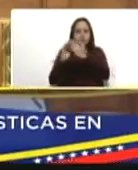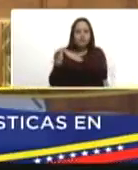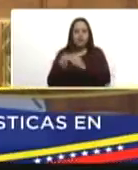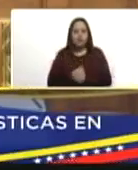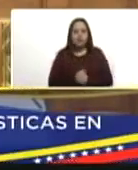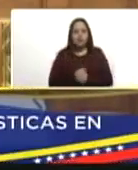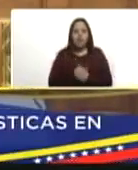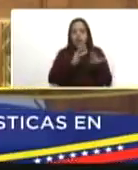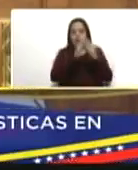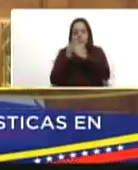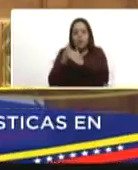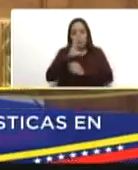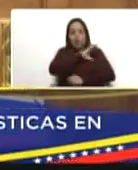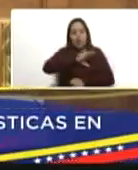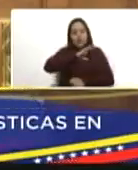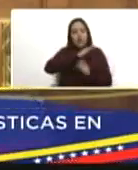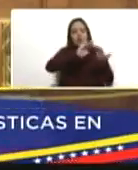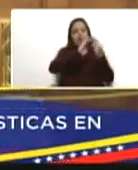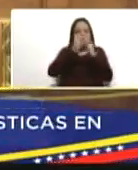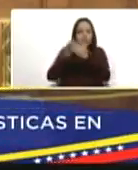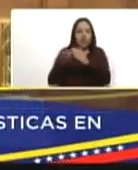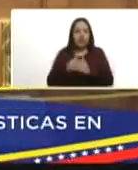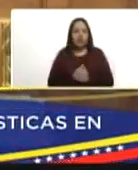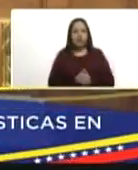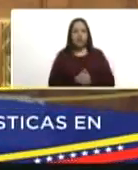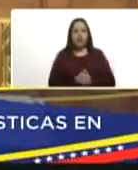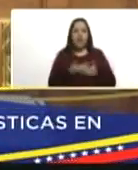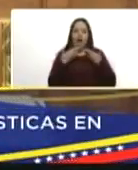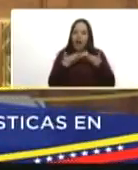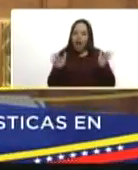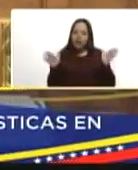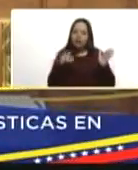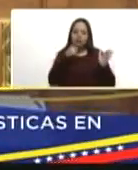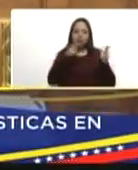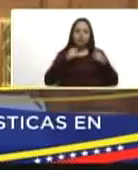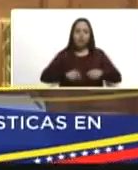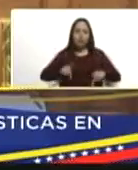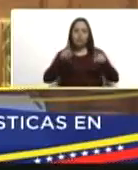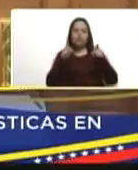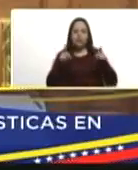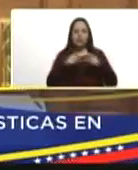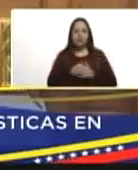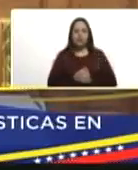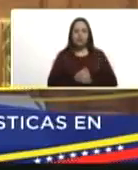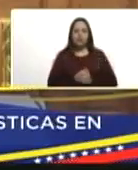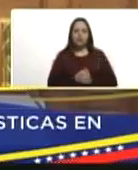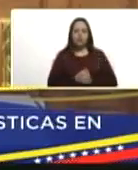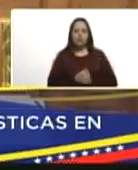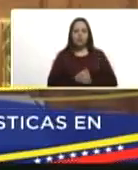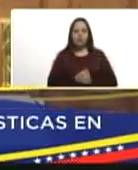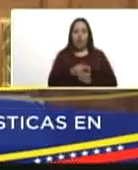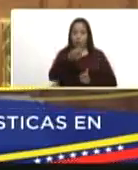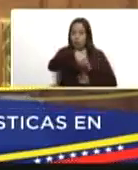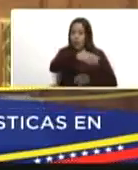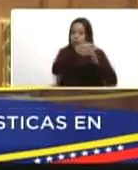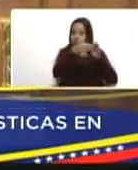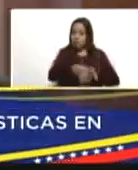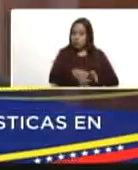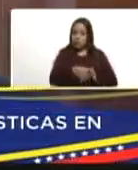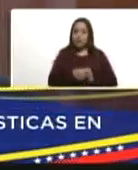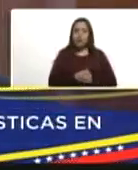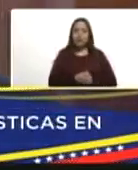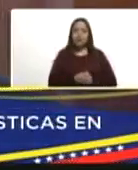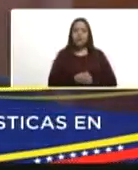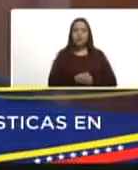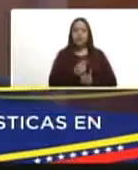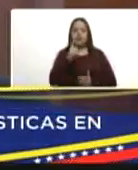las comunas y los consejos comunales a abrir esa puerta me lo garantizan además